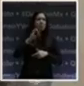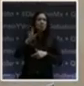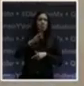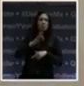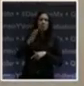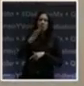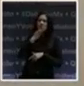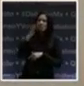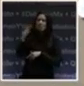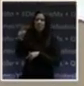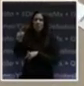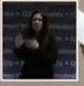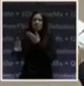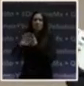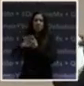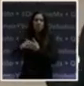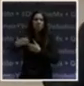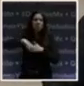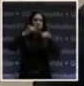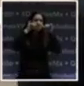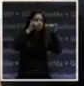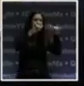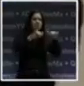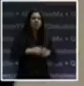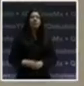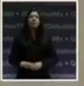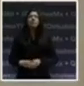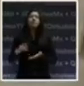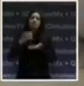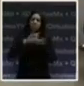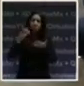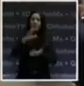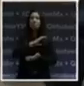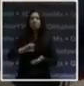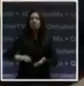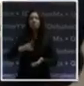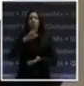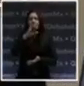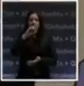ser escuchados. Gracias, candidato Adolfo Ríos. Muy amable. Vamos a cerrar.